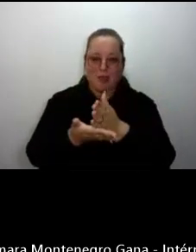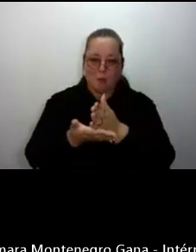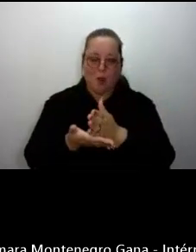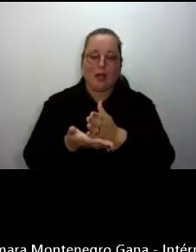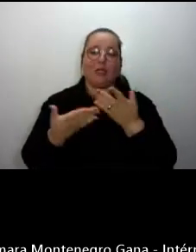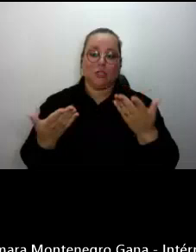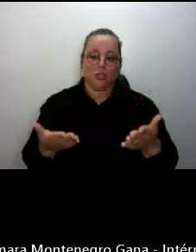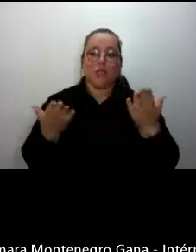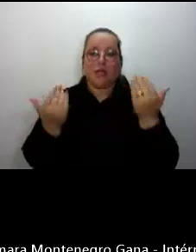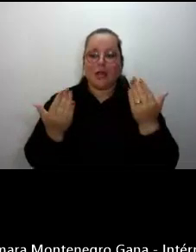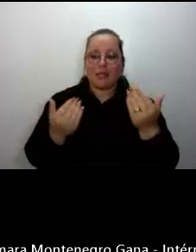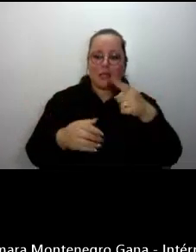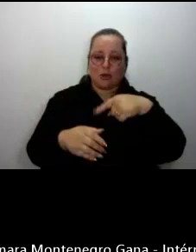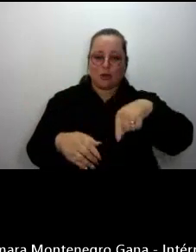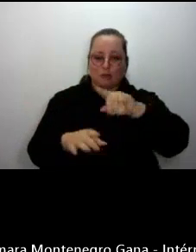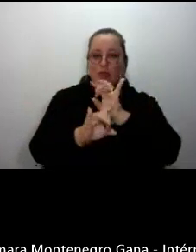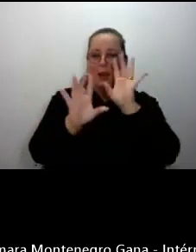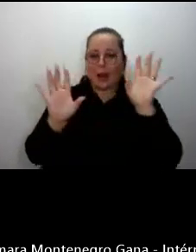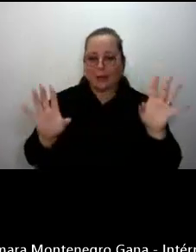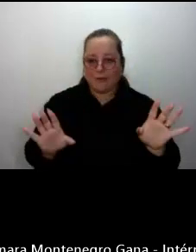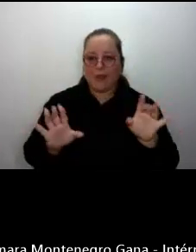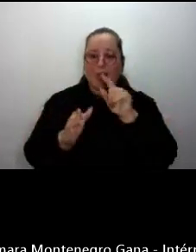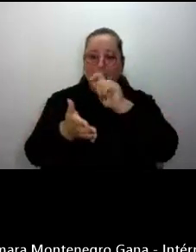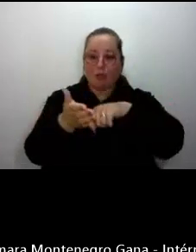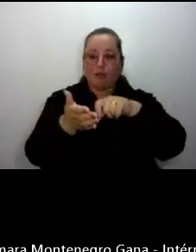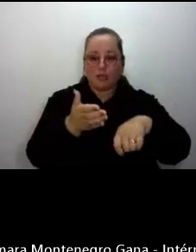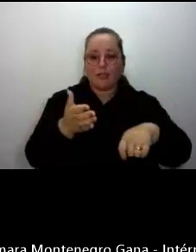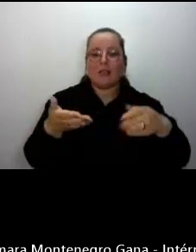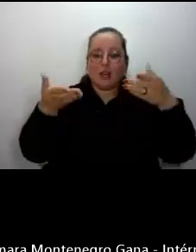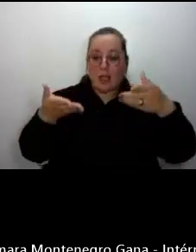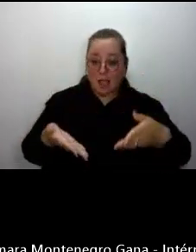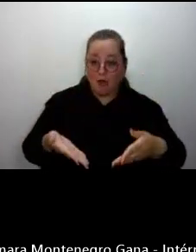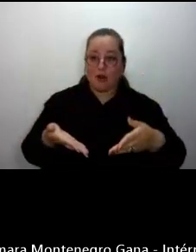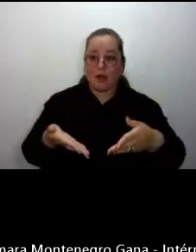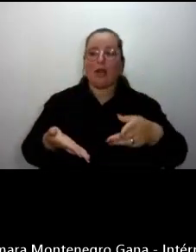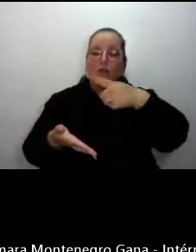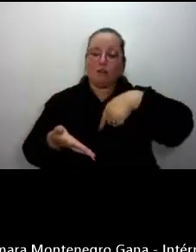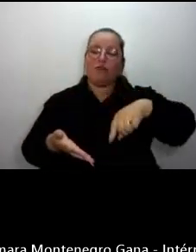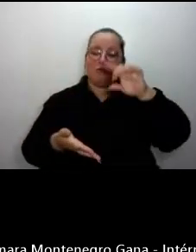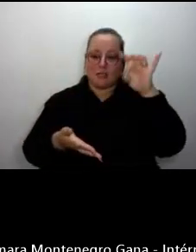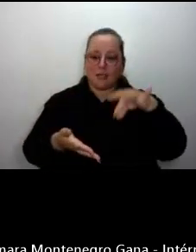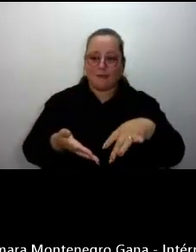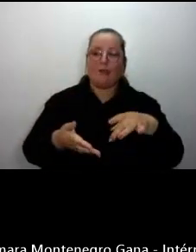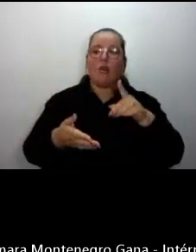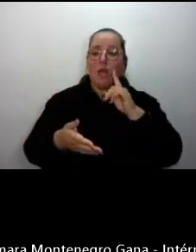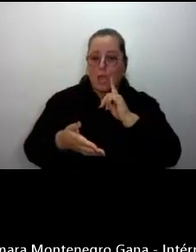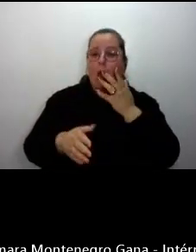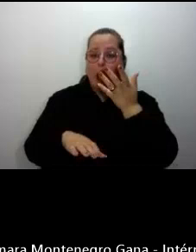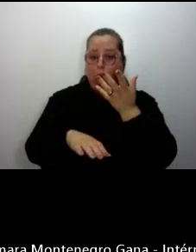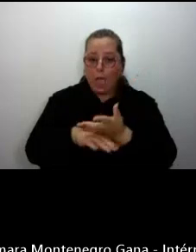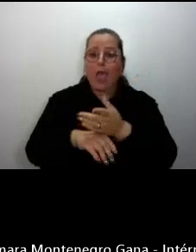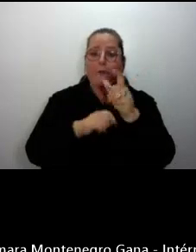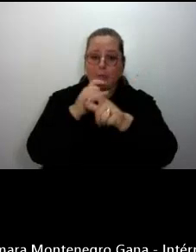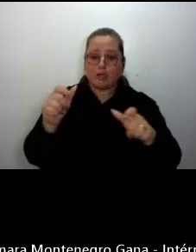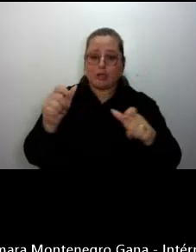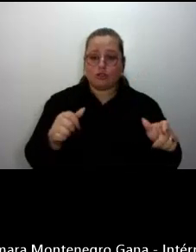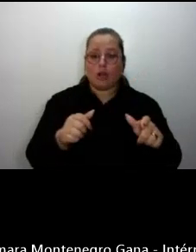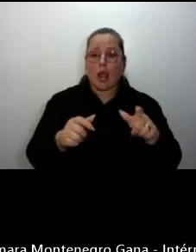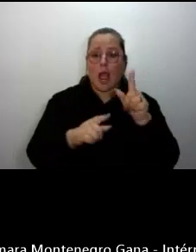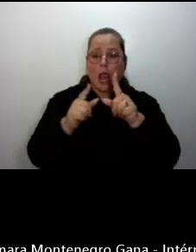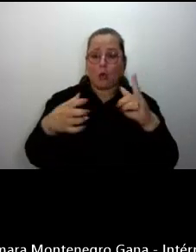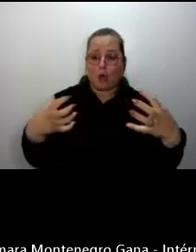es necesario clarificar, ¿cierto?, que estas contrataciones hoy en día ya sabemos que están sucediendo, que hay sostenedores que han